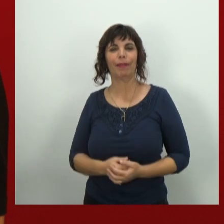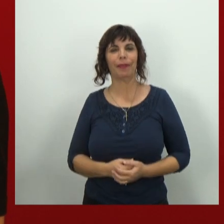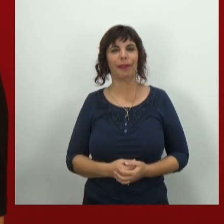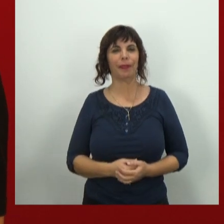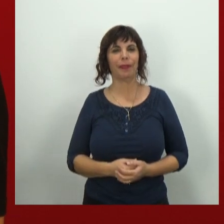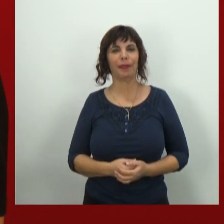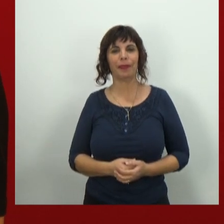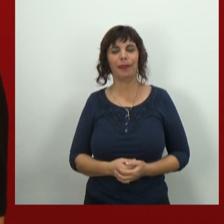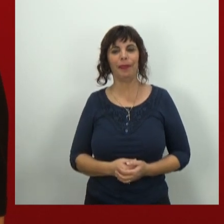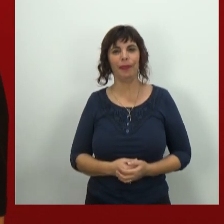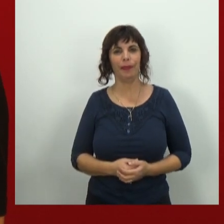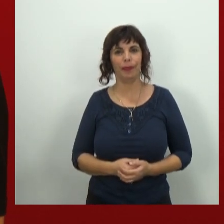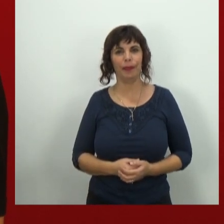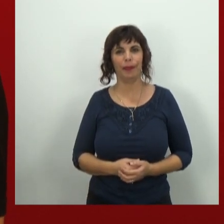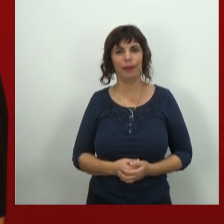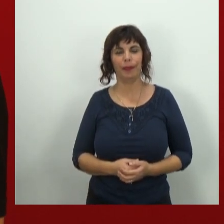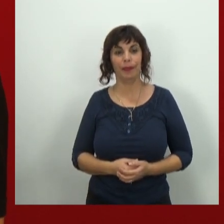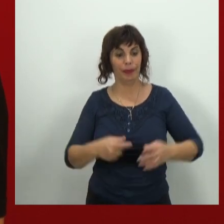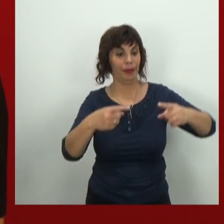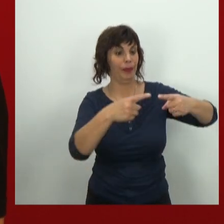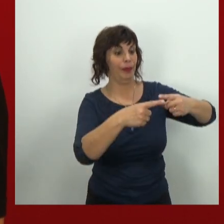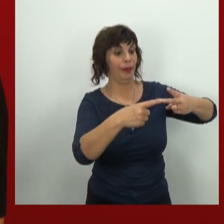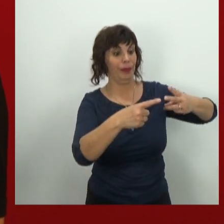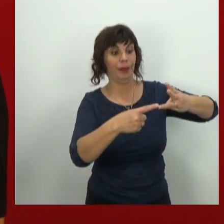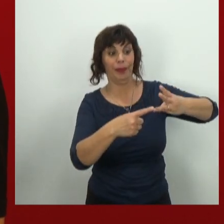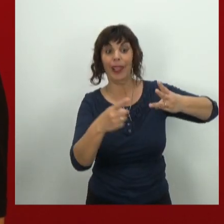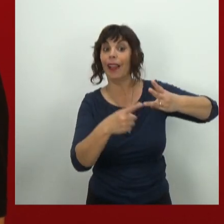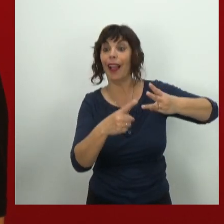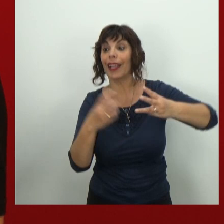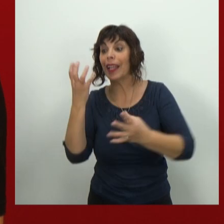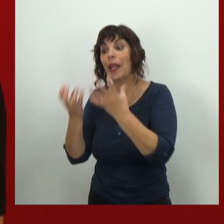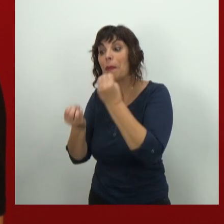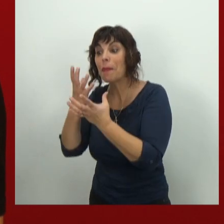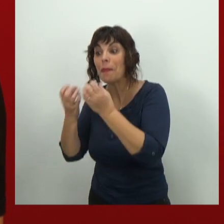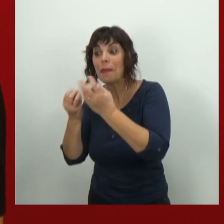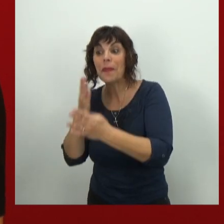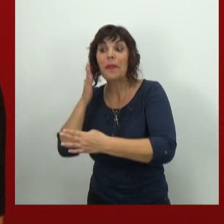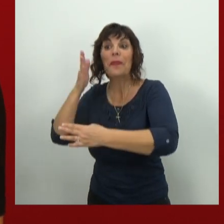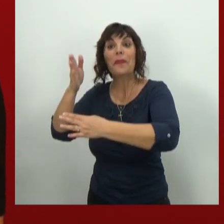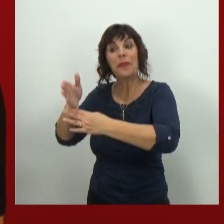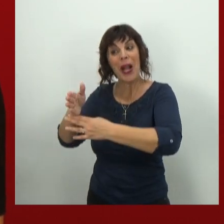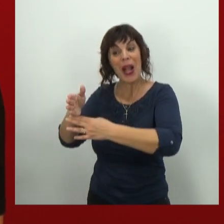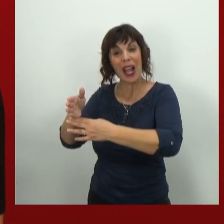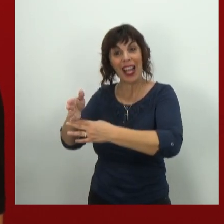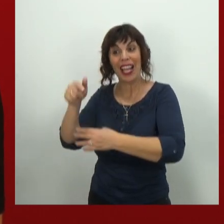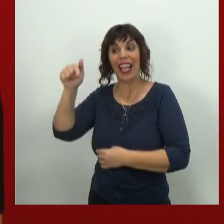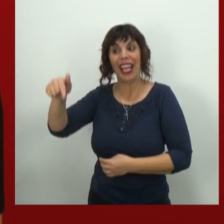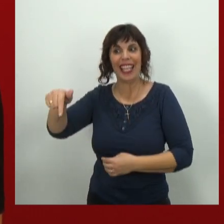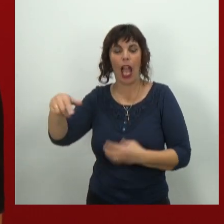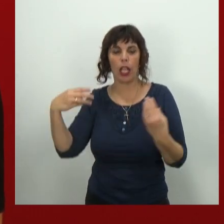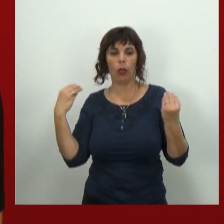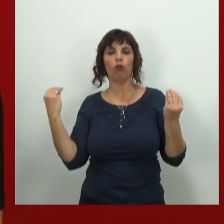entonces el paraíso abrirá sus puertas y todos se van a reunir delante del